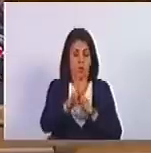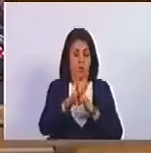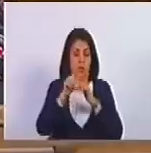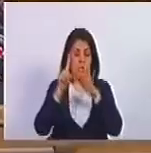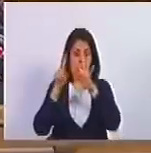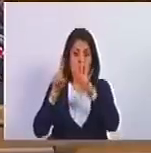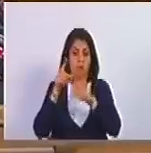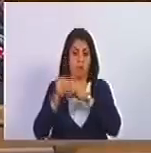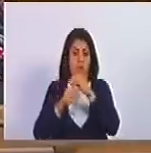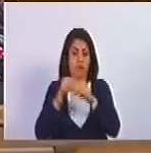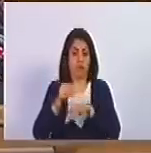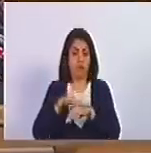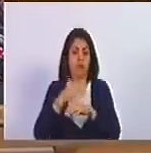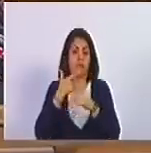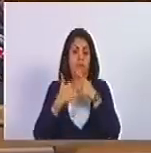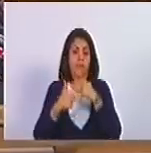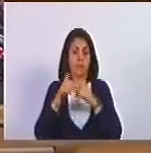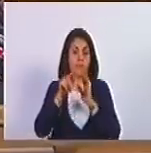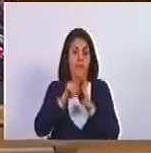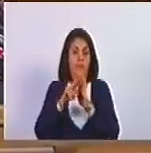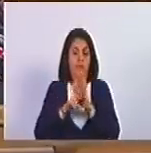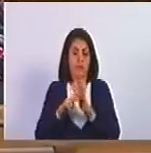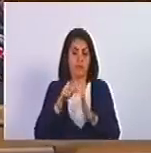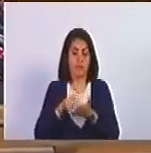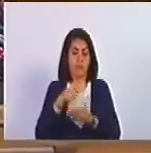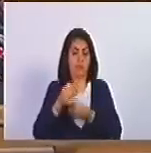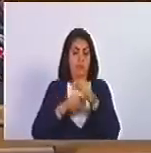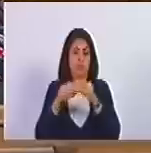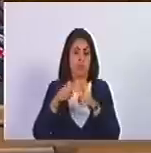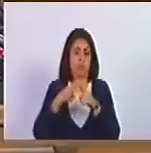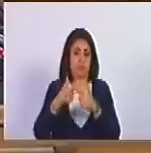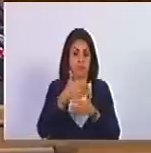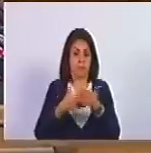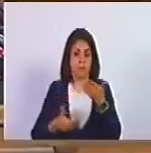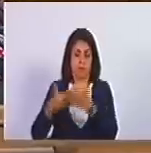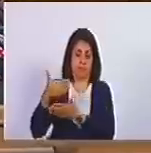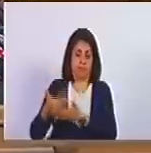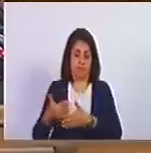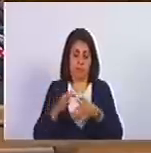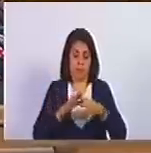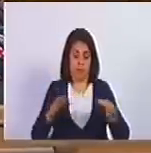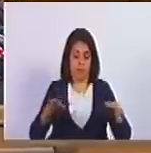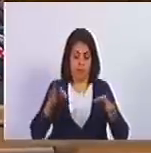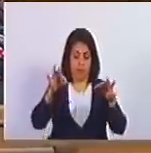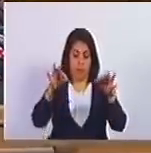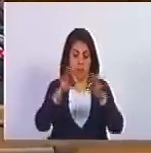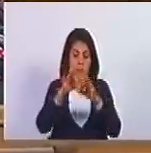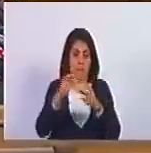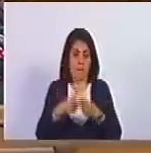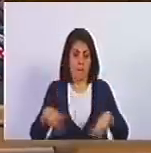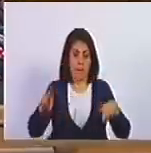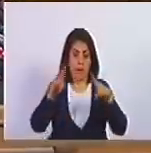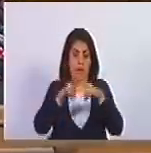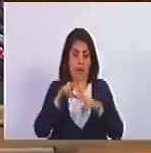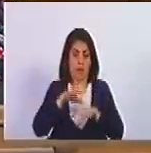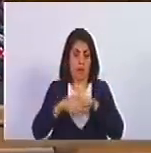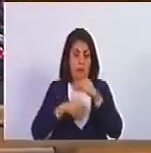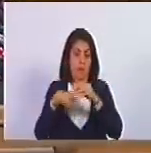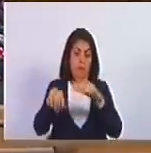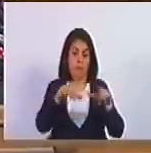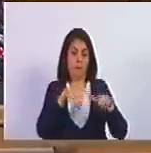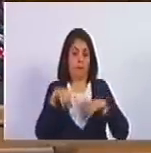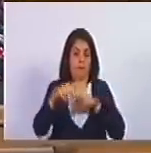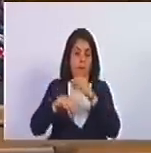36. Se establecen los avalúos catastrales como parámetros para valorar a los fines tributarios los terrenos